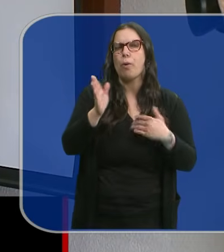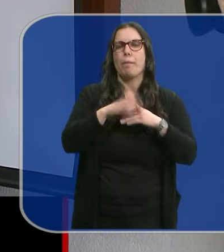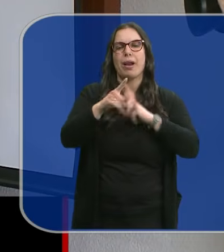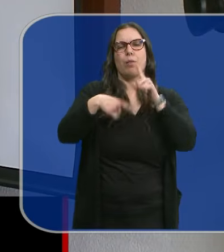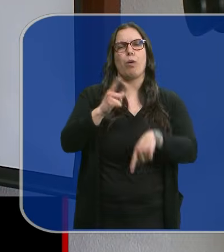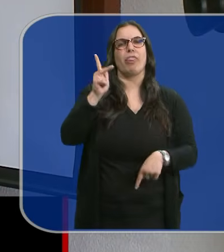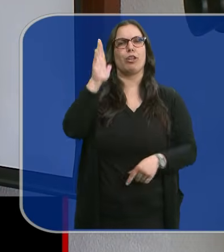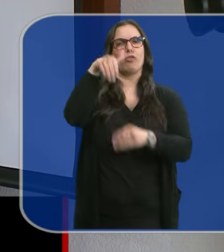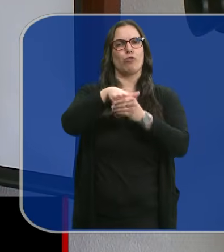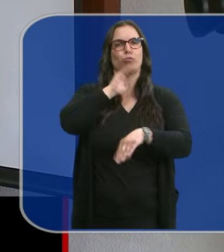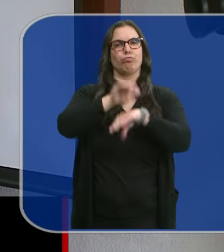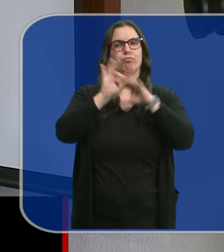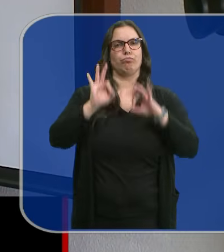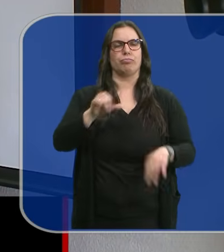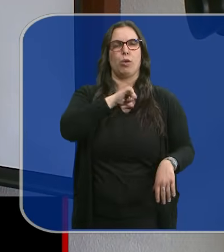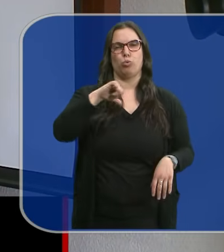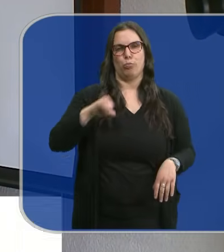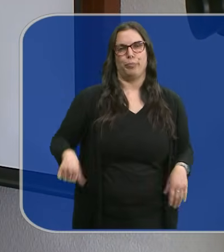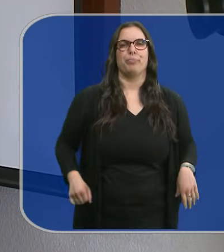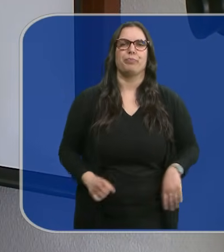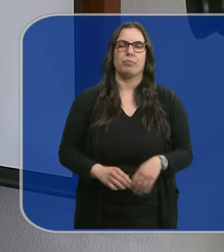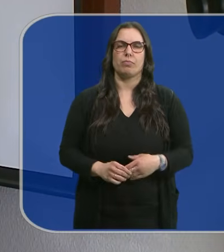poder ejercer su derecho al voto de manera autónoma.